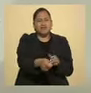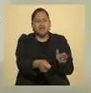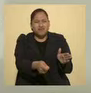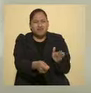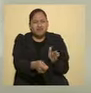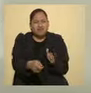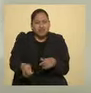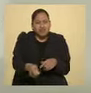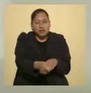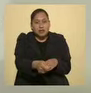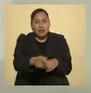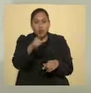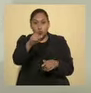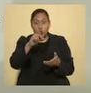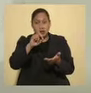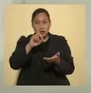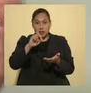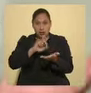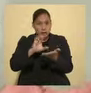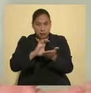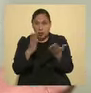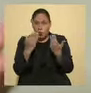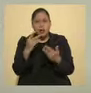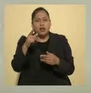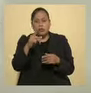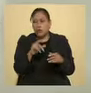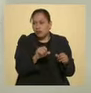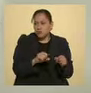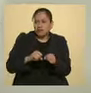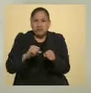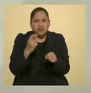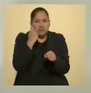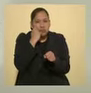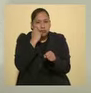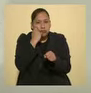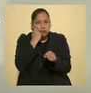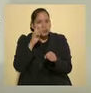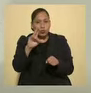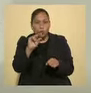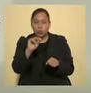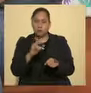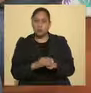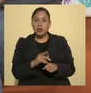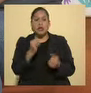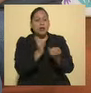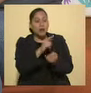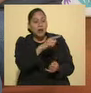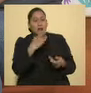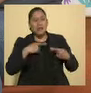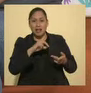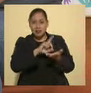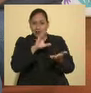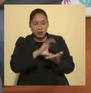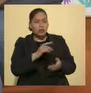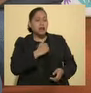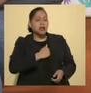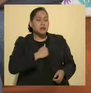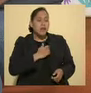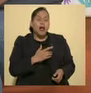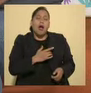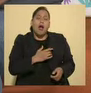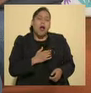tengas discapacidad, no puedes obstruirte. Y efectivamente, no debemos de tener lástima por las personas con discapacidad. Las personas con discapacidad